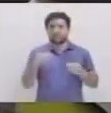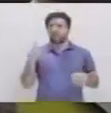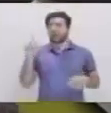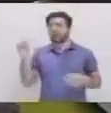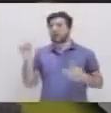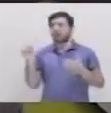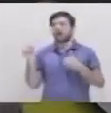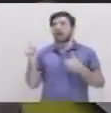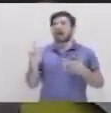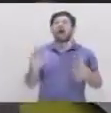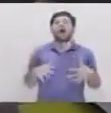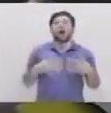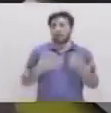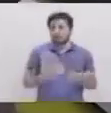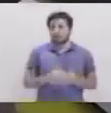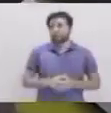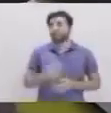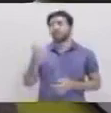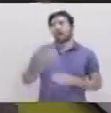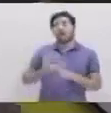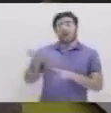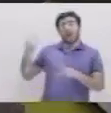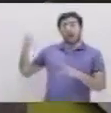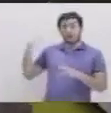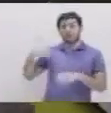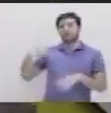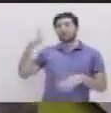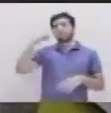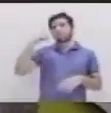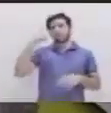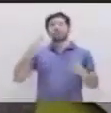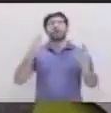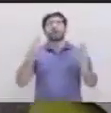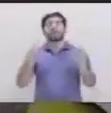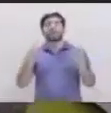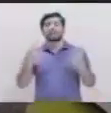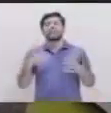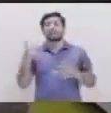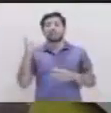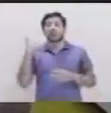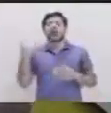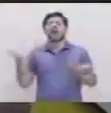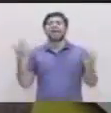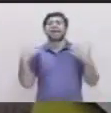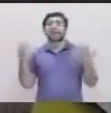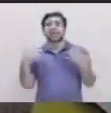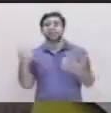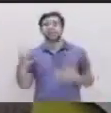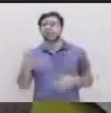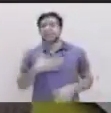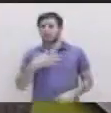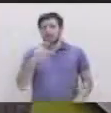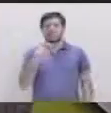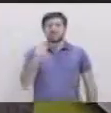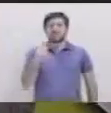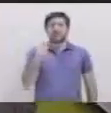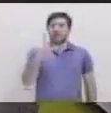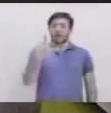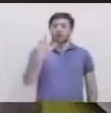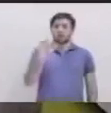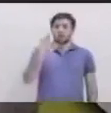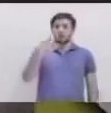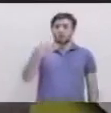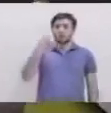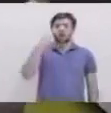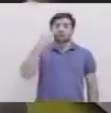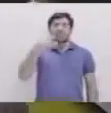representa. Ajá. En la antigüedad se creía que el calor se daba a una sustancia que ellos llamaban calórico. Calórico,